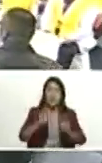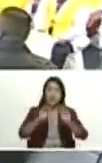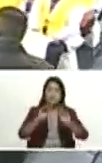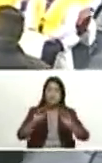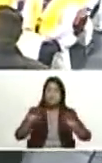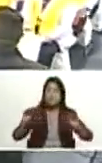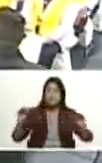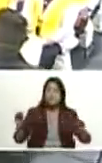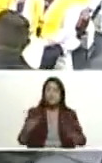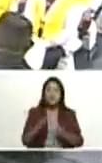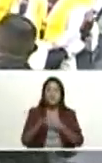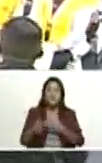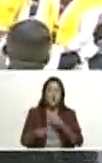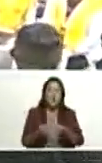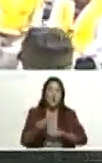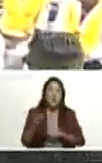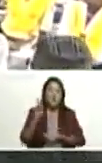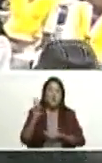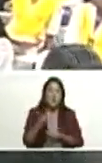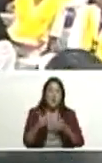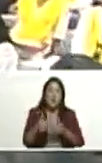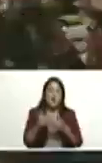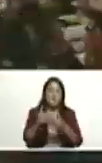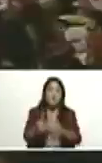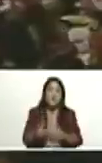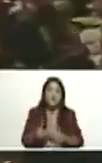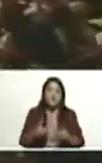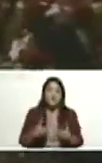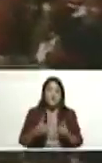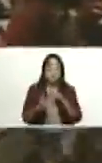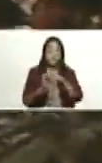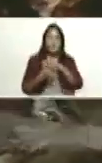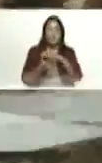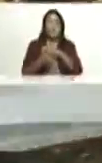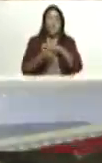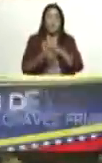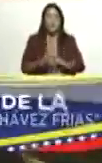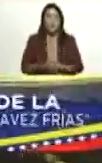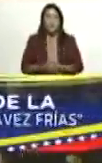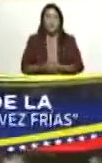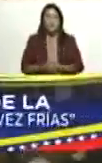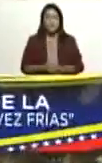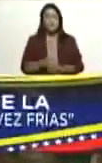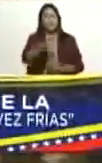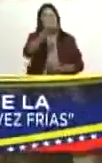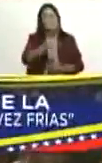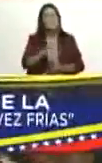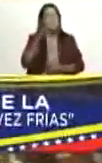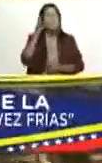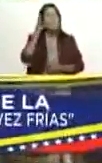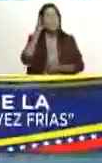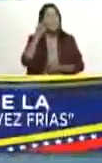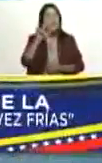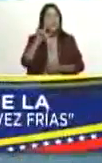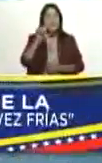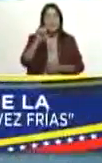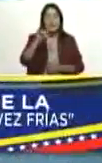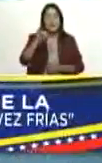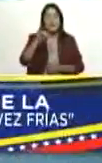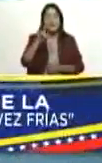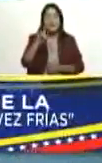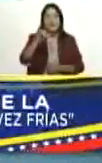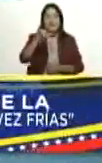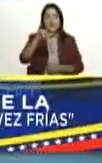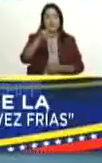materia de salud que hasta hoy en día se registran en la nación. Lady Magalis Álvarez Figueroa, médica especialista en